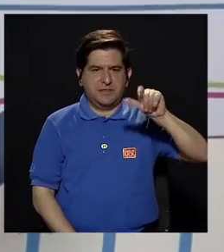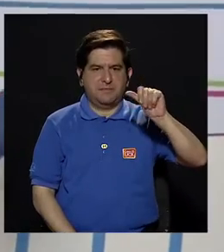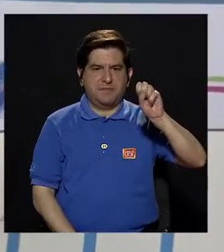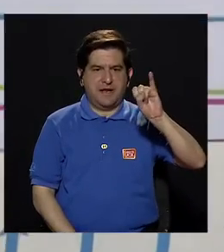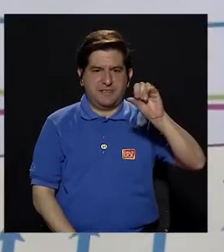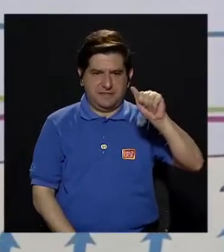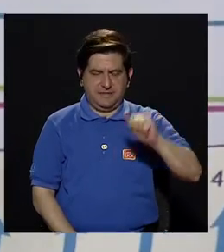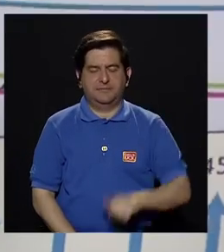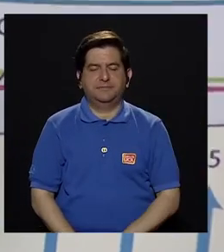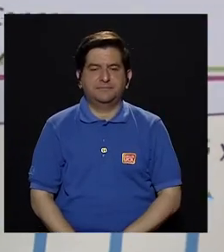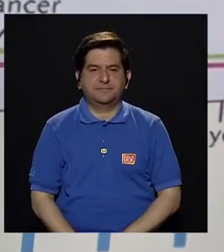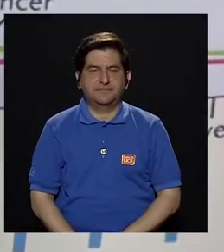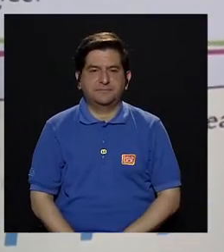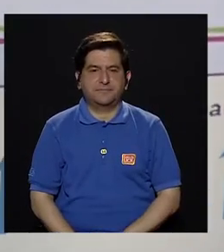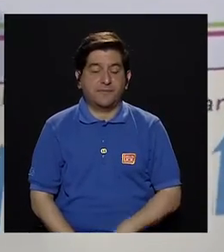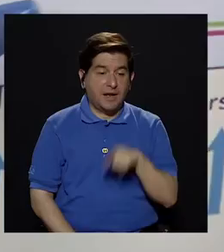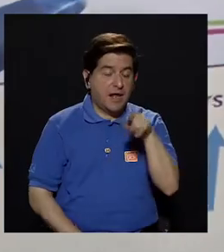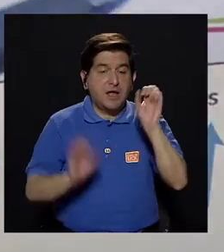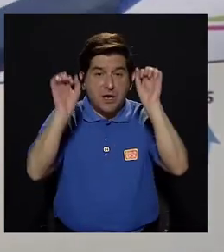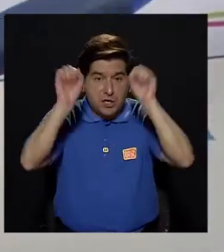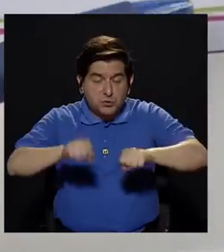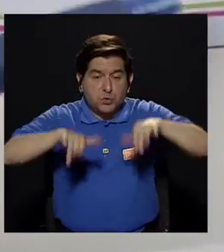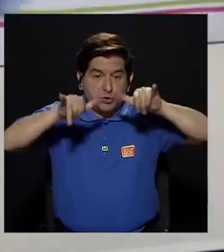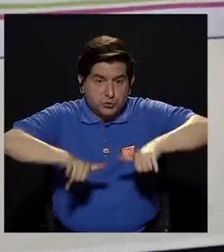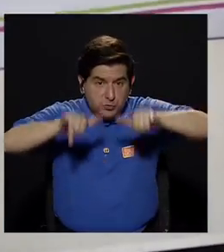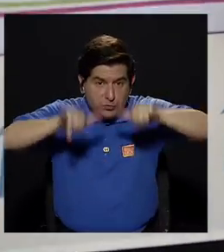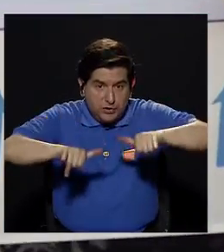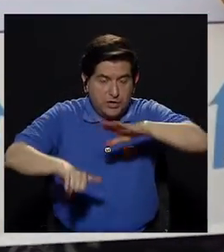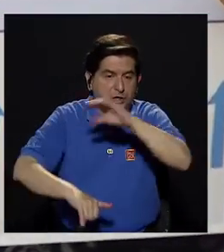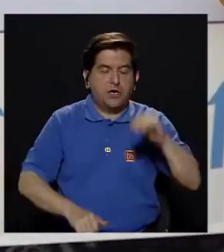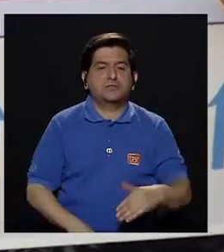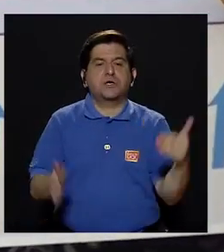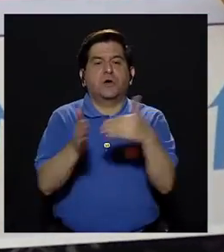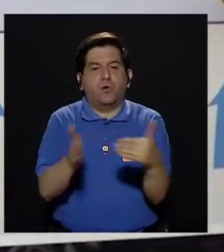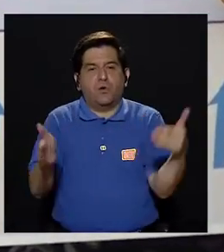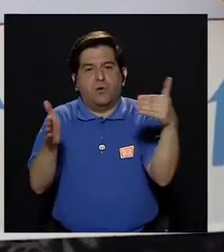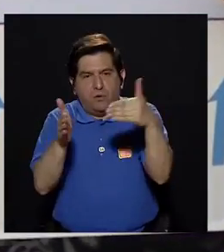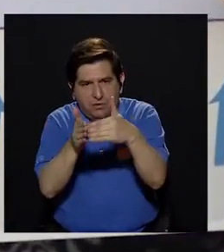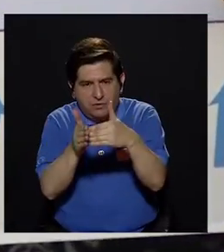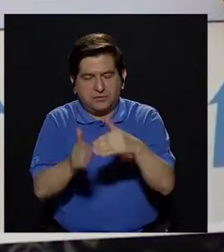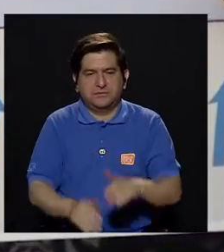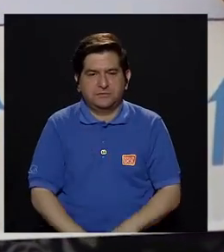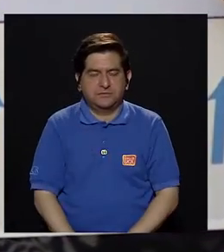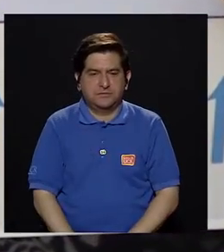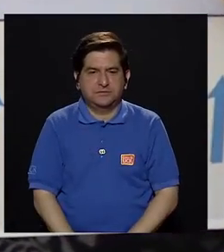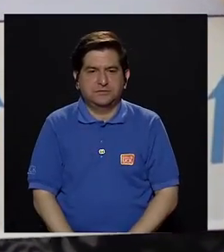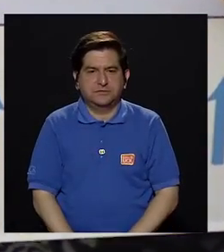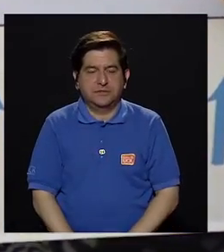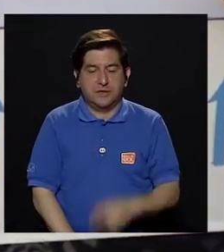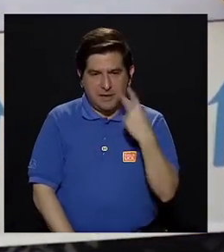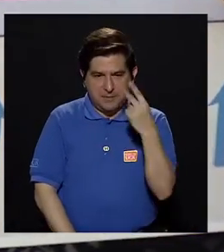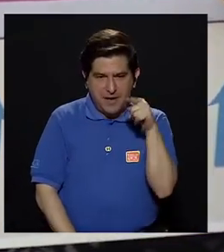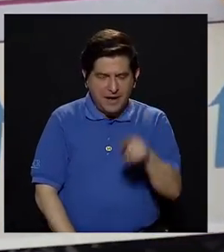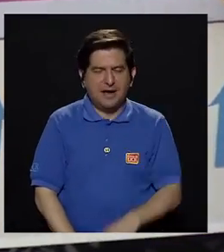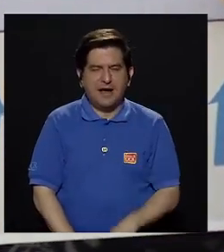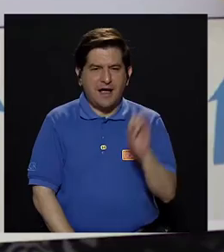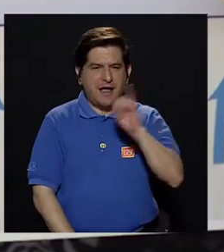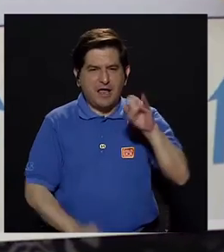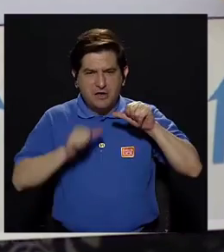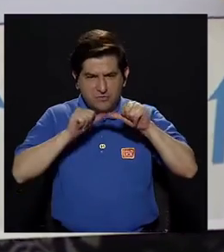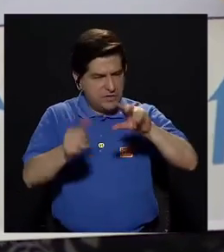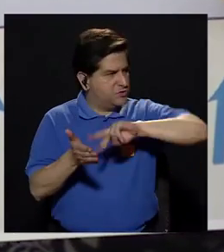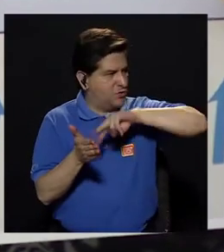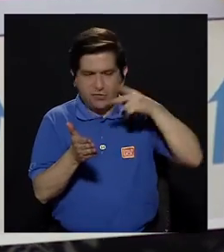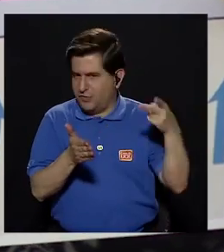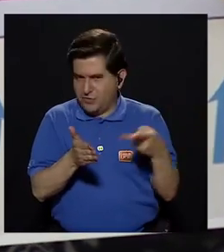¿verdad? Y luego, estas pueden permanecer o pueden regresarse, porque vea que aquí la infección persistente no quiere